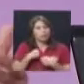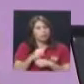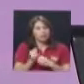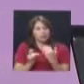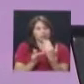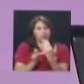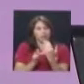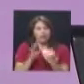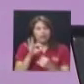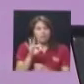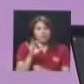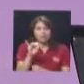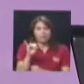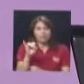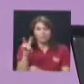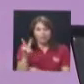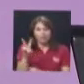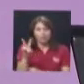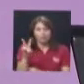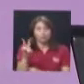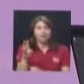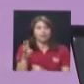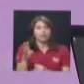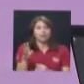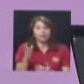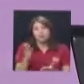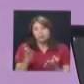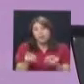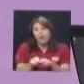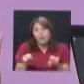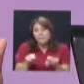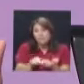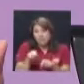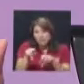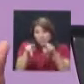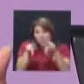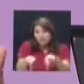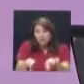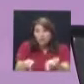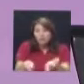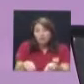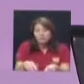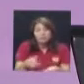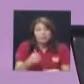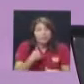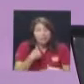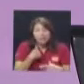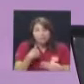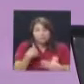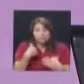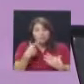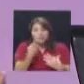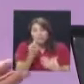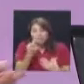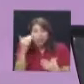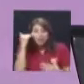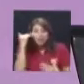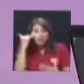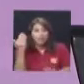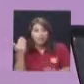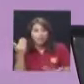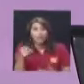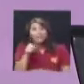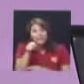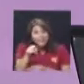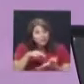también está pasando por una serie de grandes con los desconocimientos y eso es el consentimiento informado